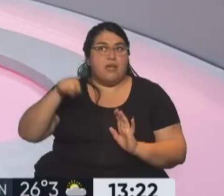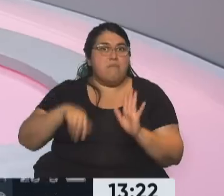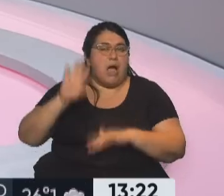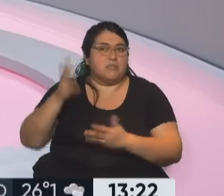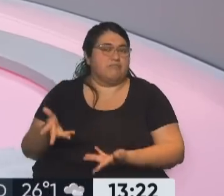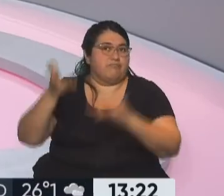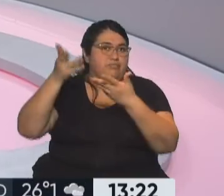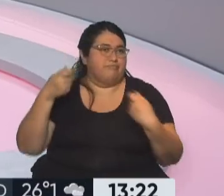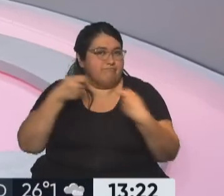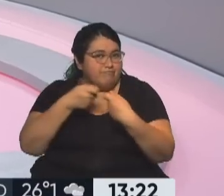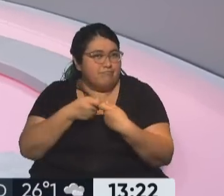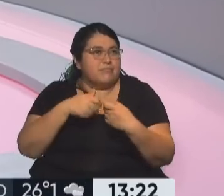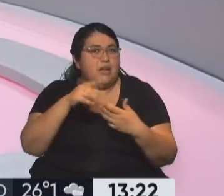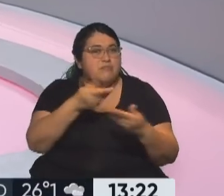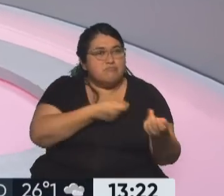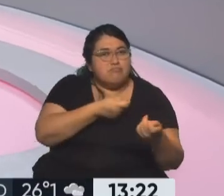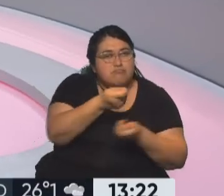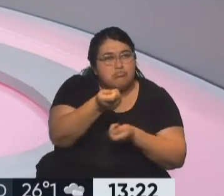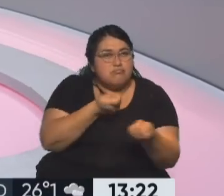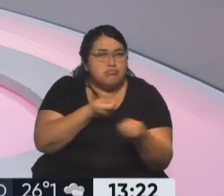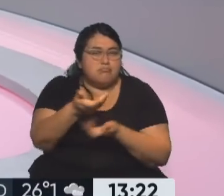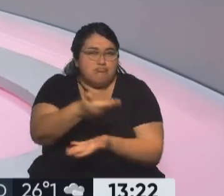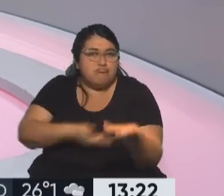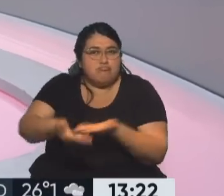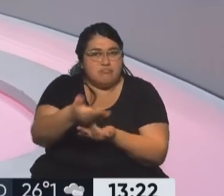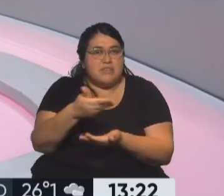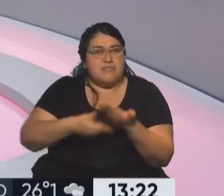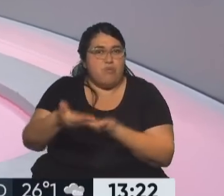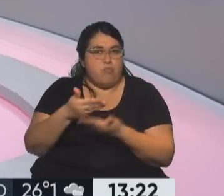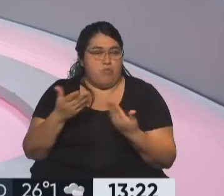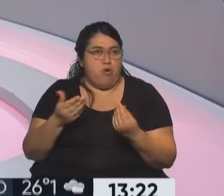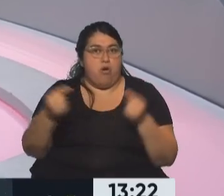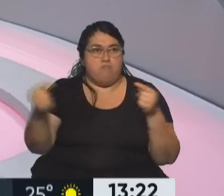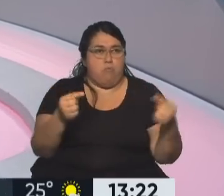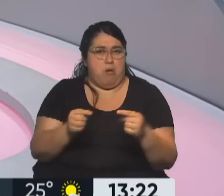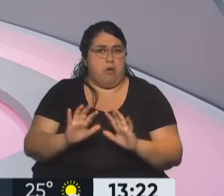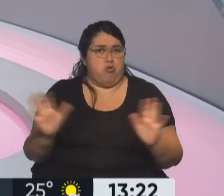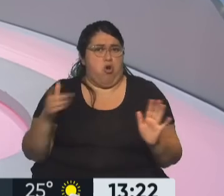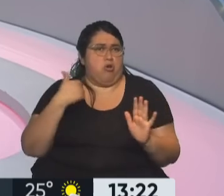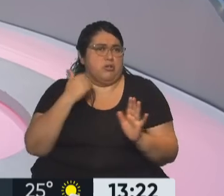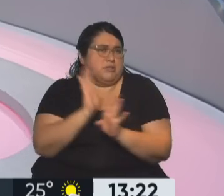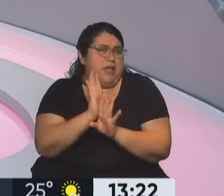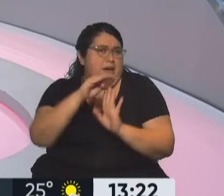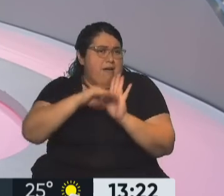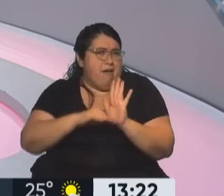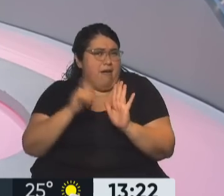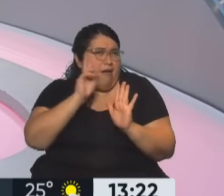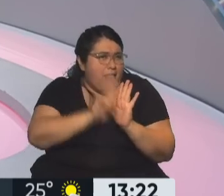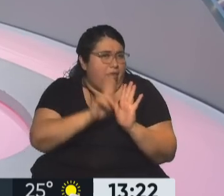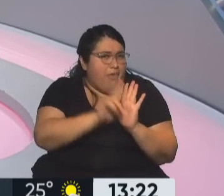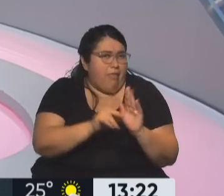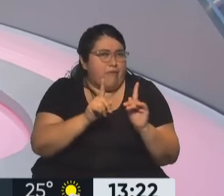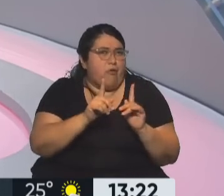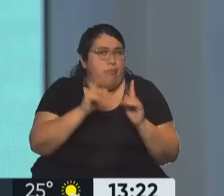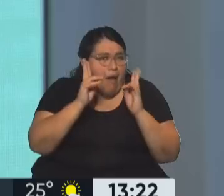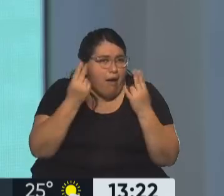pendular entre distintas fuerzas que están en disputa y no seguir los lineamientos estrictos, digamos, de alguna de las grandes potencias.